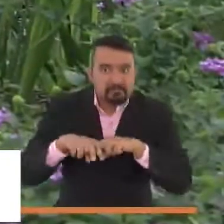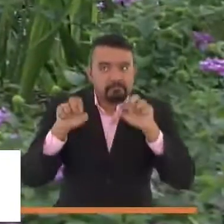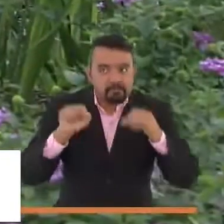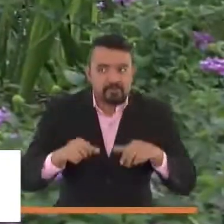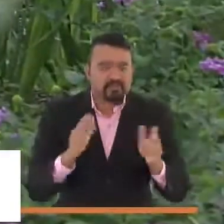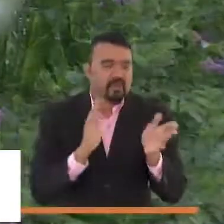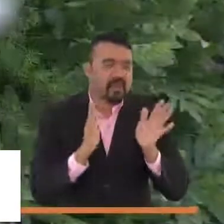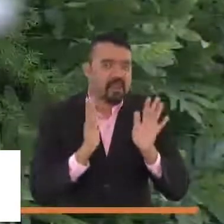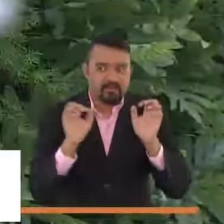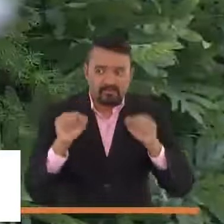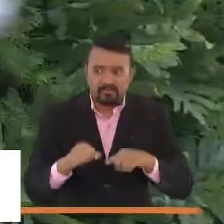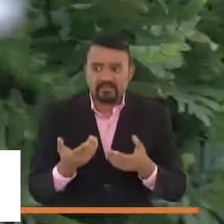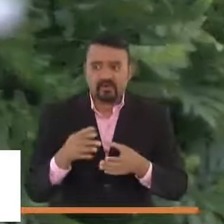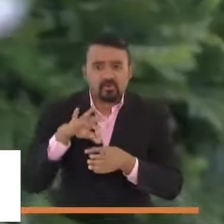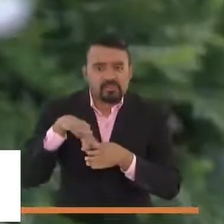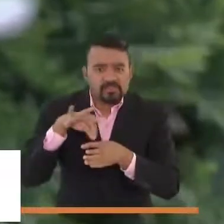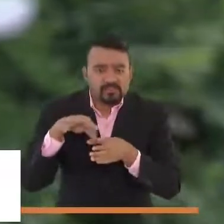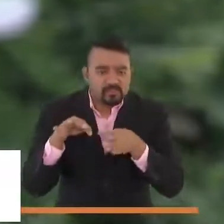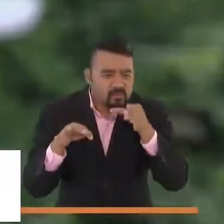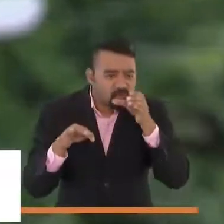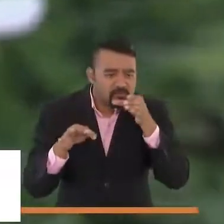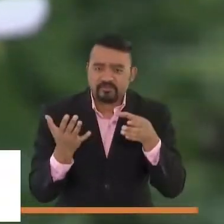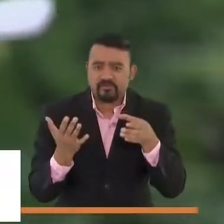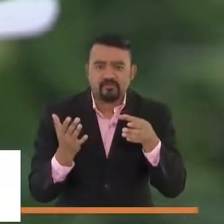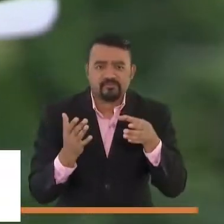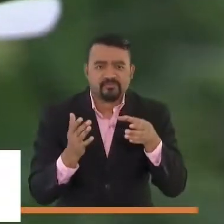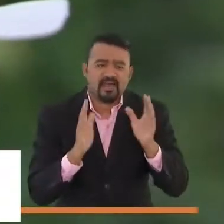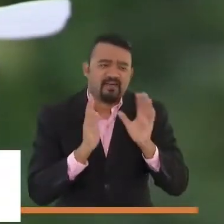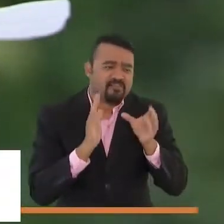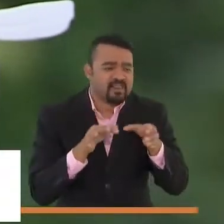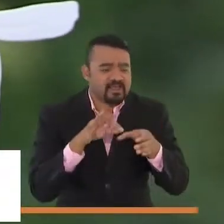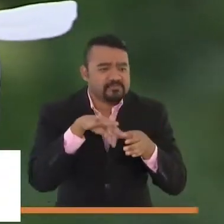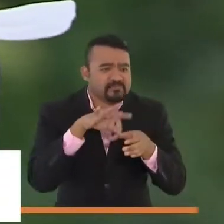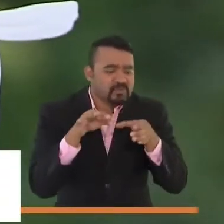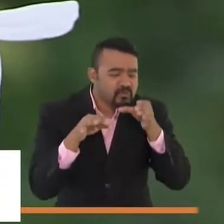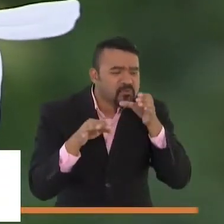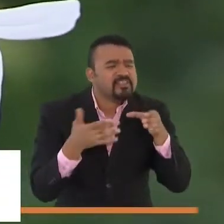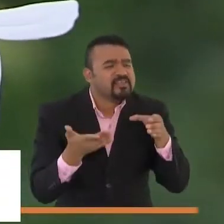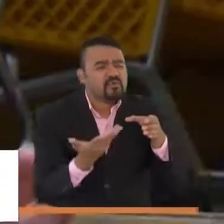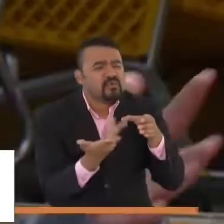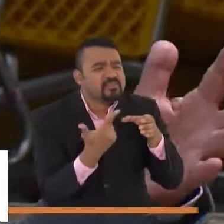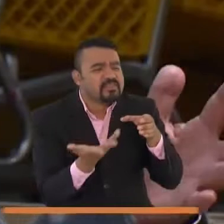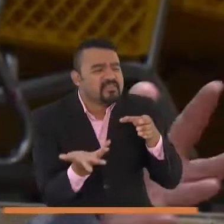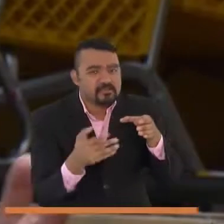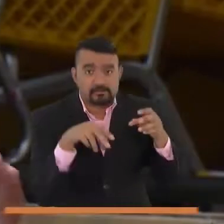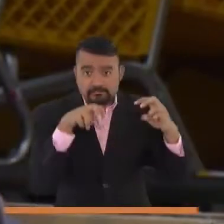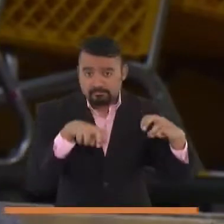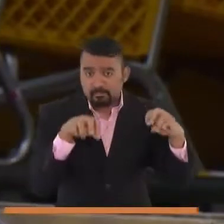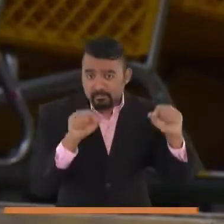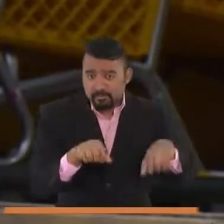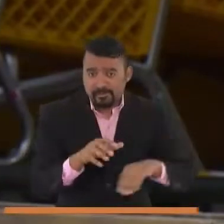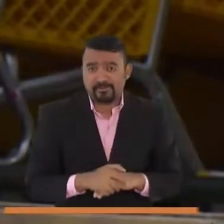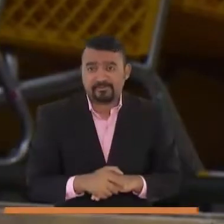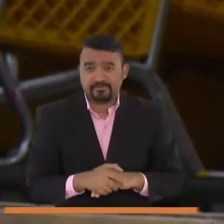a conversar, a tomar tinto, a contarse en sus tristezas, sus alegrías, y